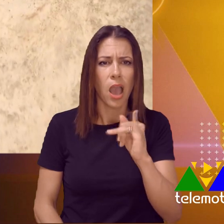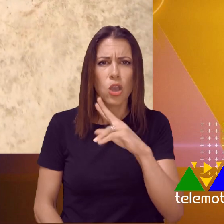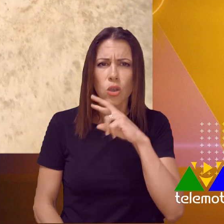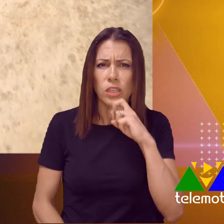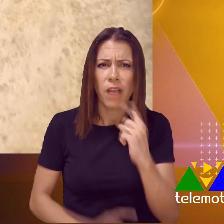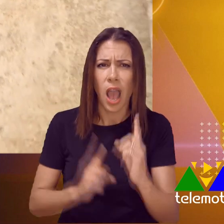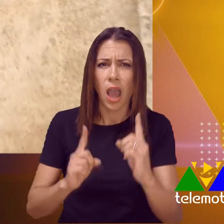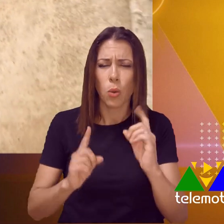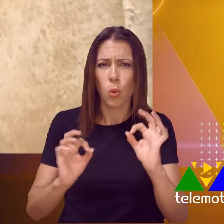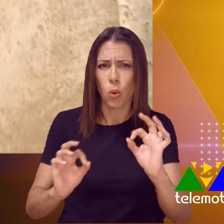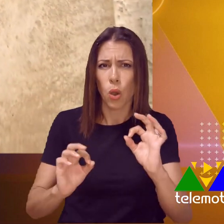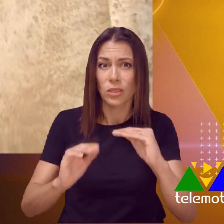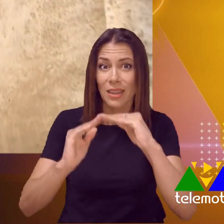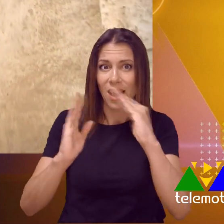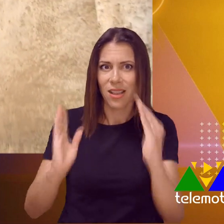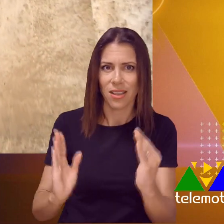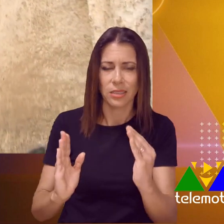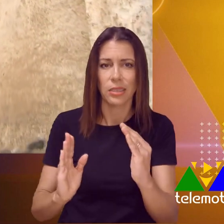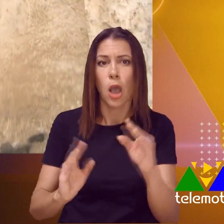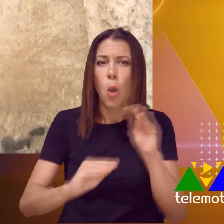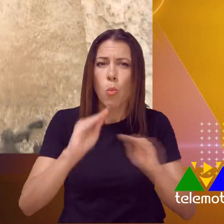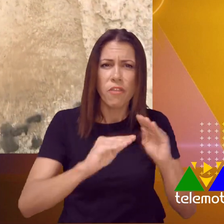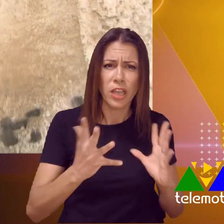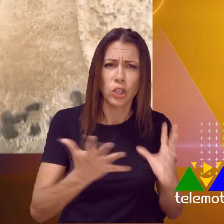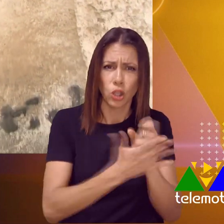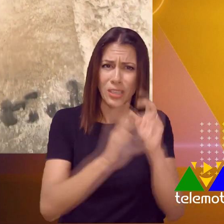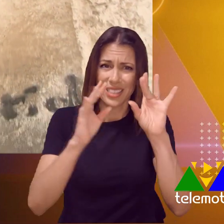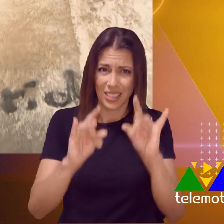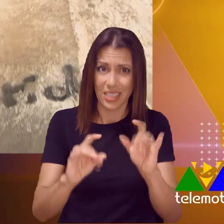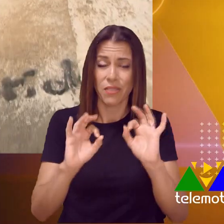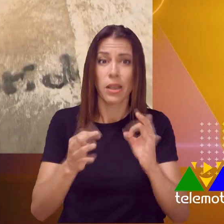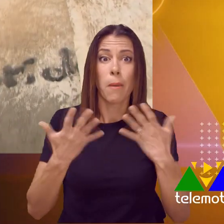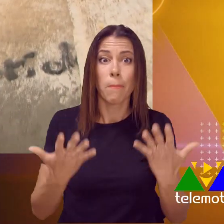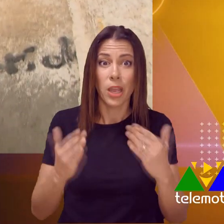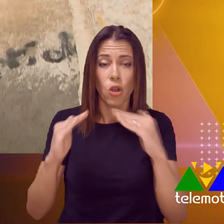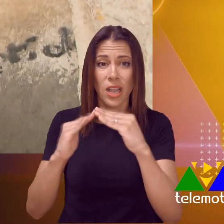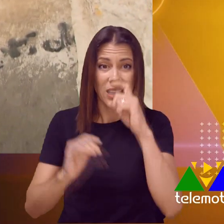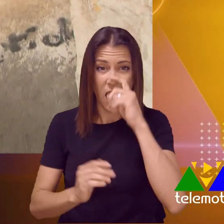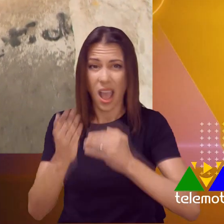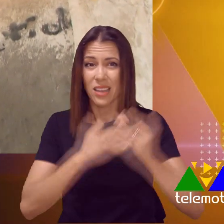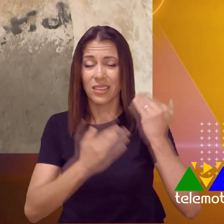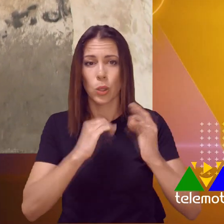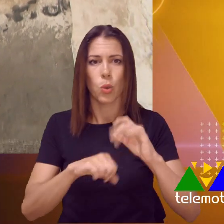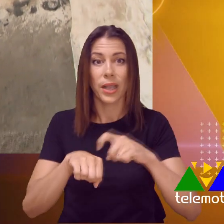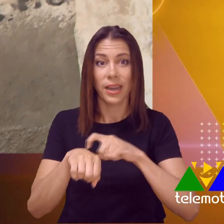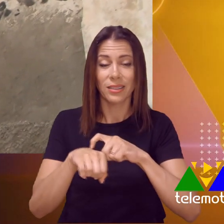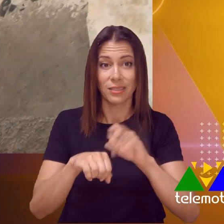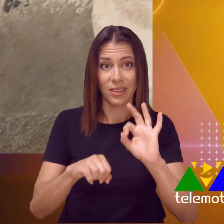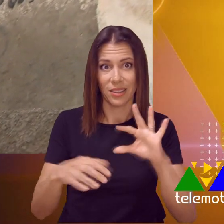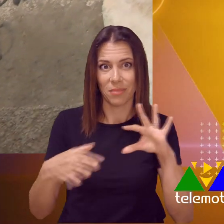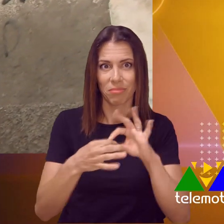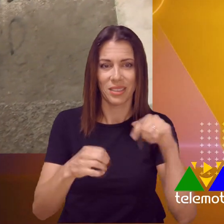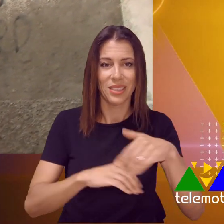algunos del urbanismo, algunas de las casas, es verdad que muy modificado todo, pero algunas de las casas antiguas que caracterizaban esta